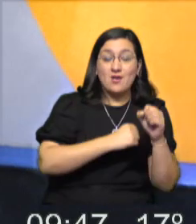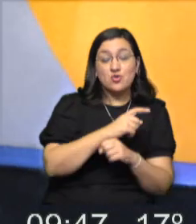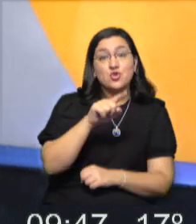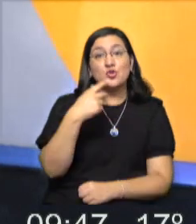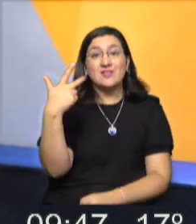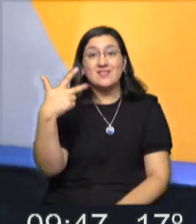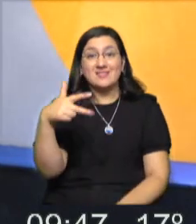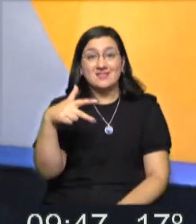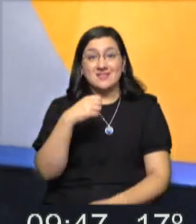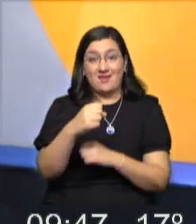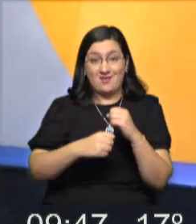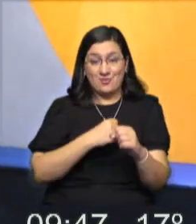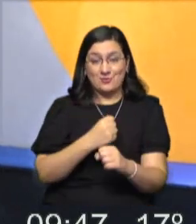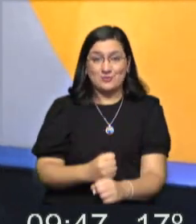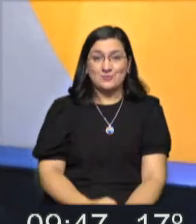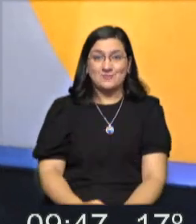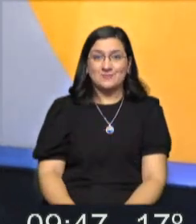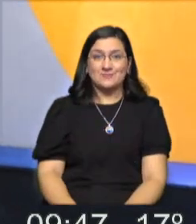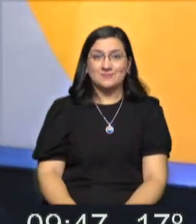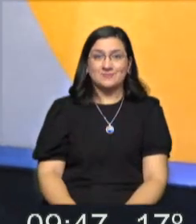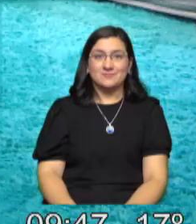5 y 3, yo te digo, Fito.